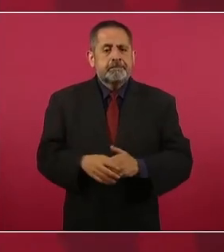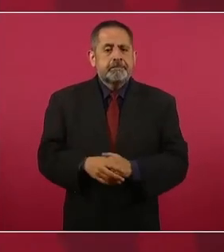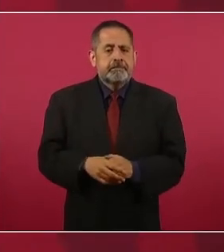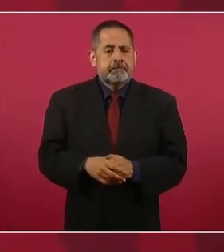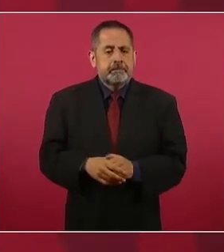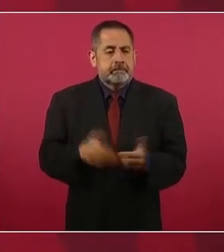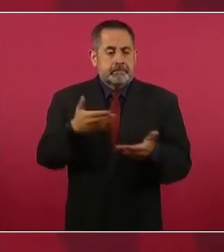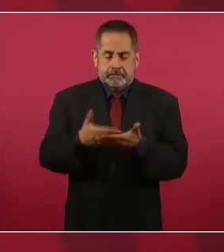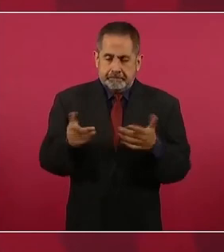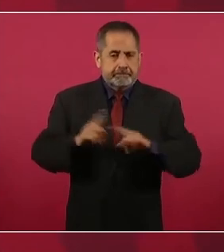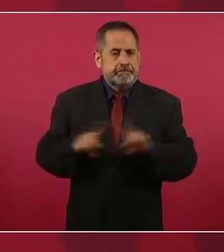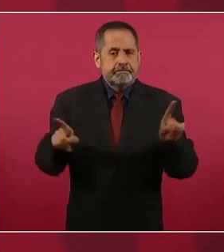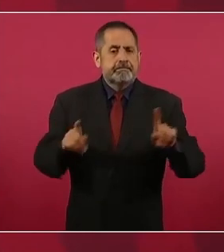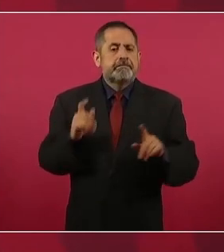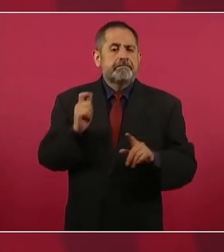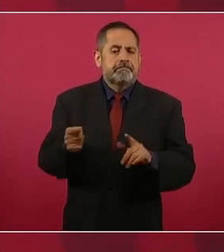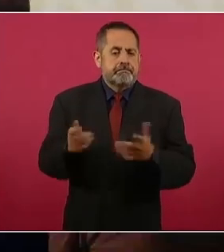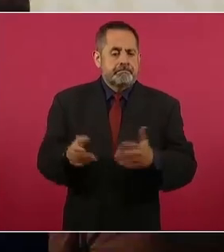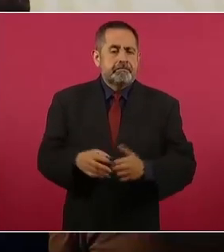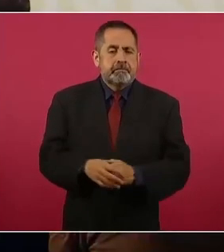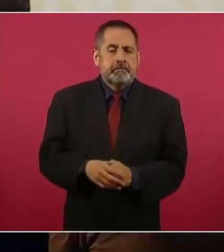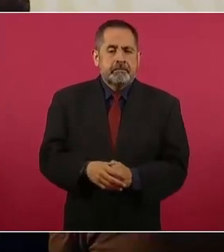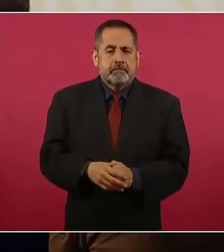y cómo es ahora.